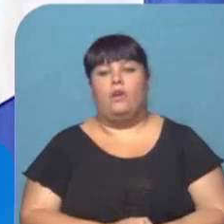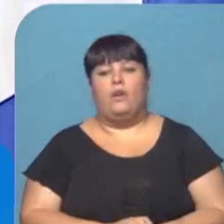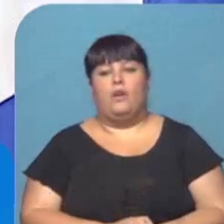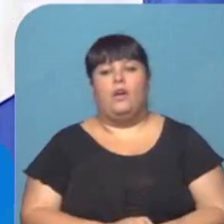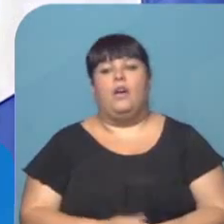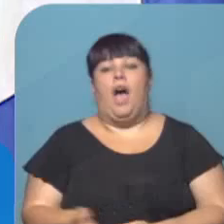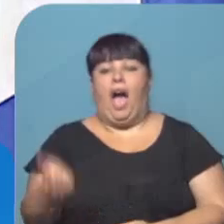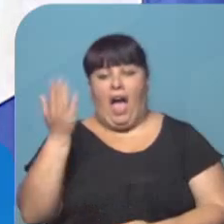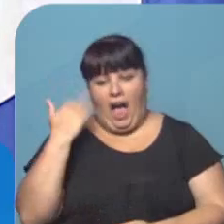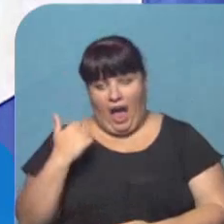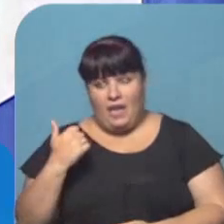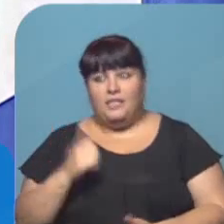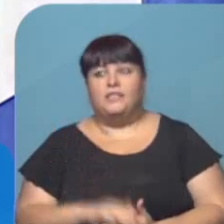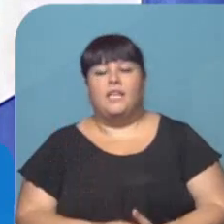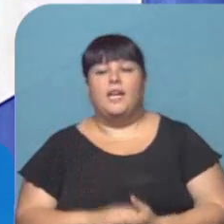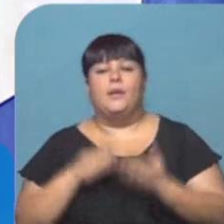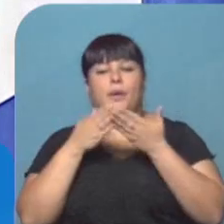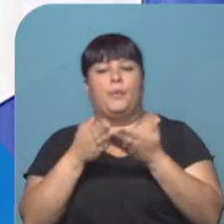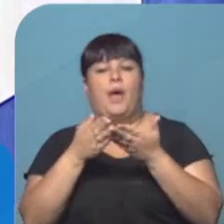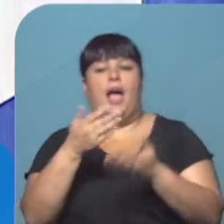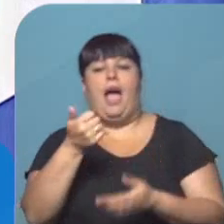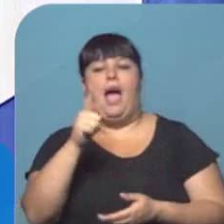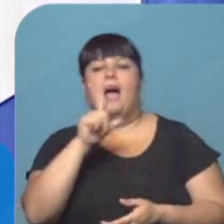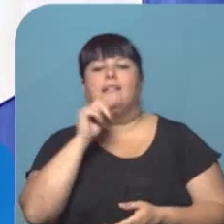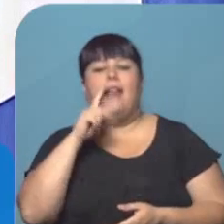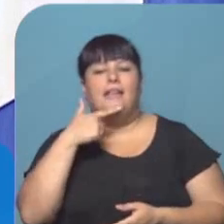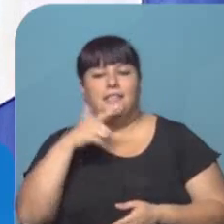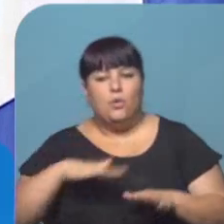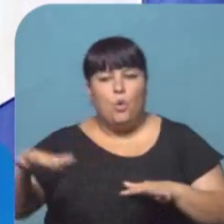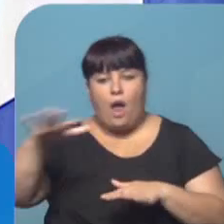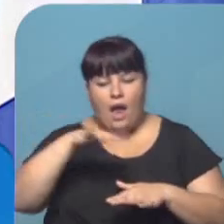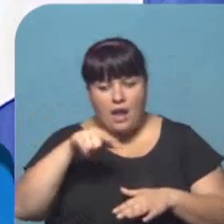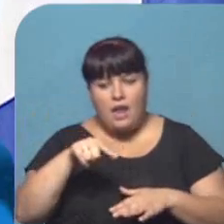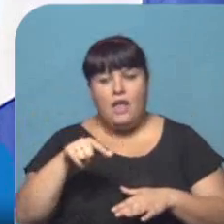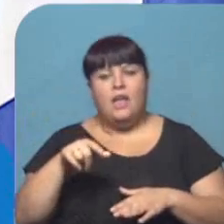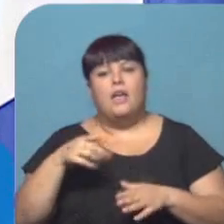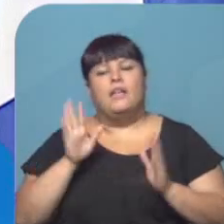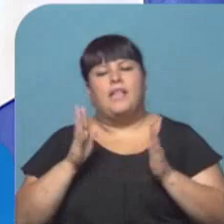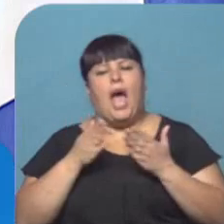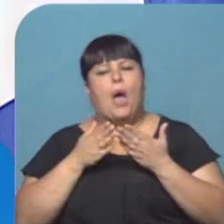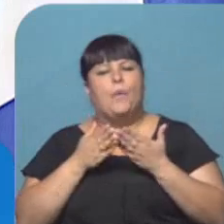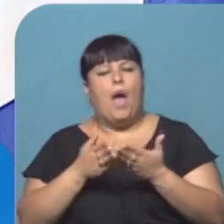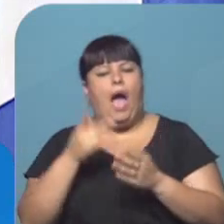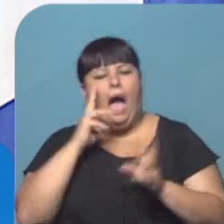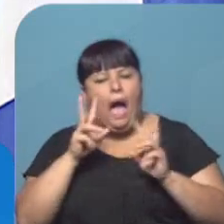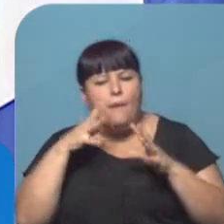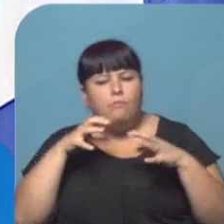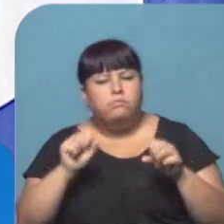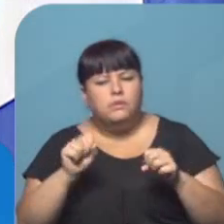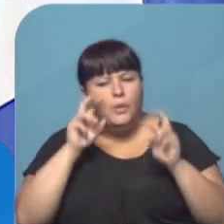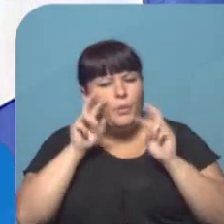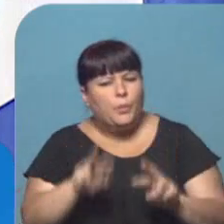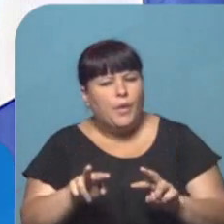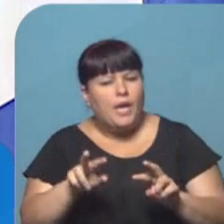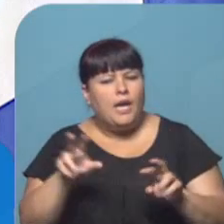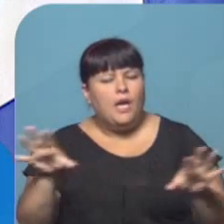En el día de ayer, el buque Atlantis, el oceanográfico Atlantis, iba a tratar de identificar y visualizar